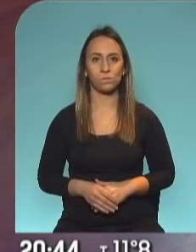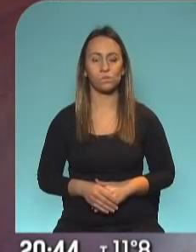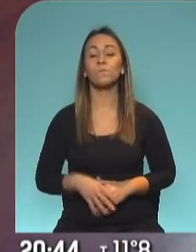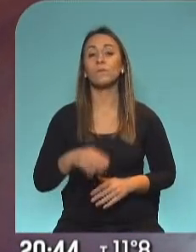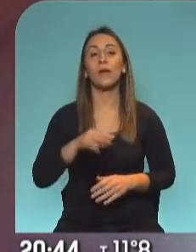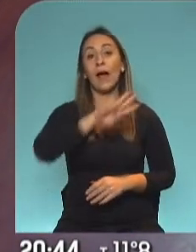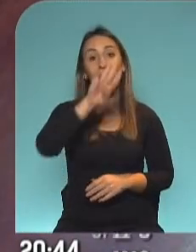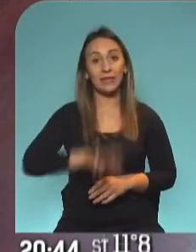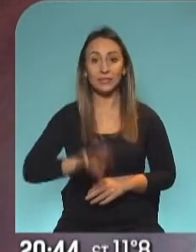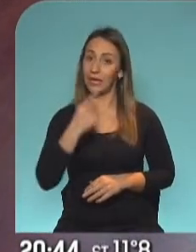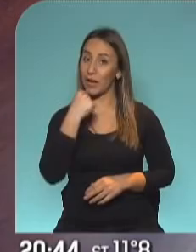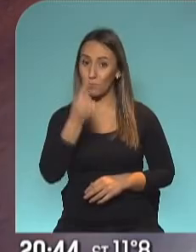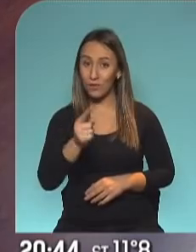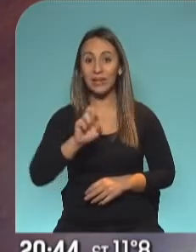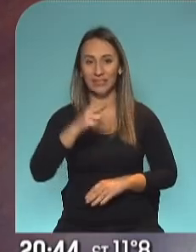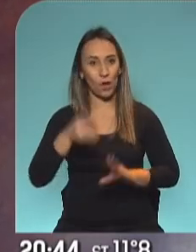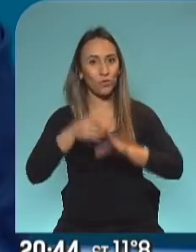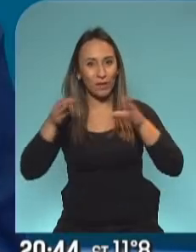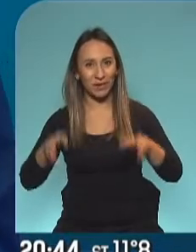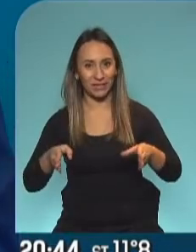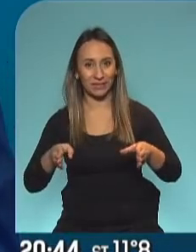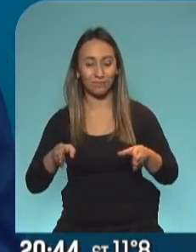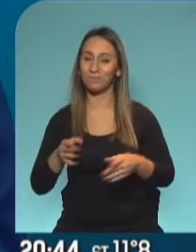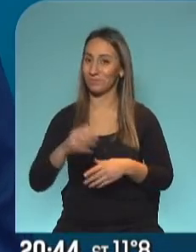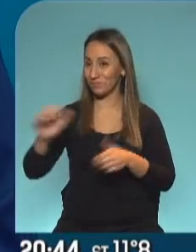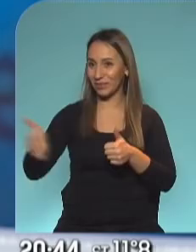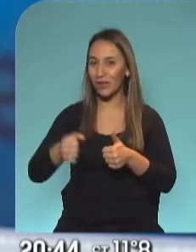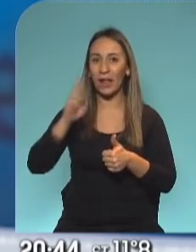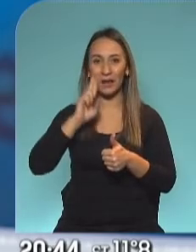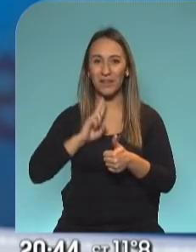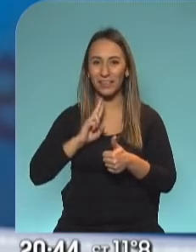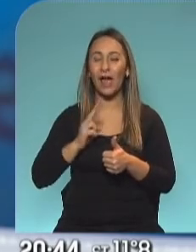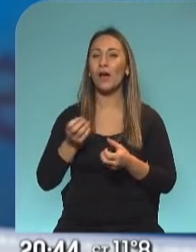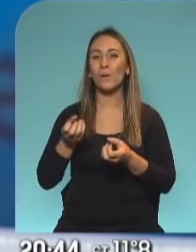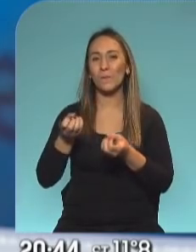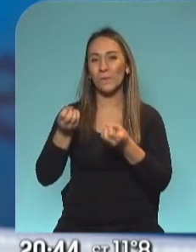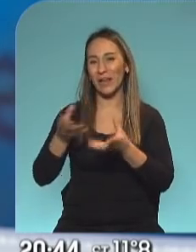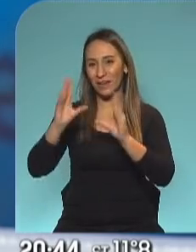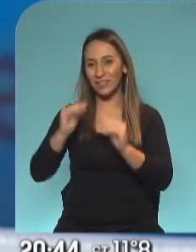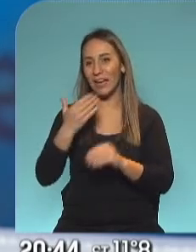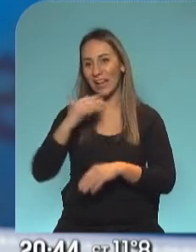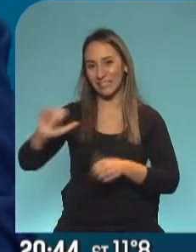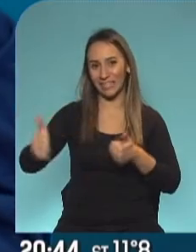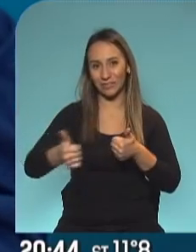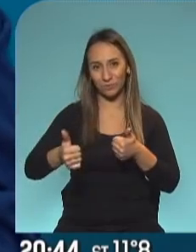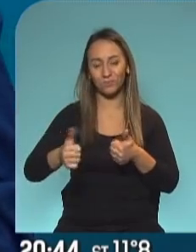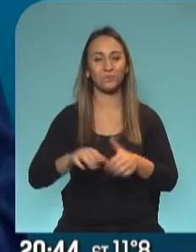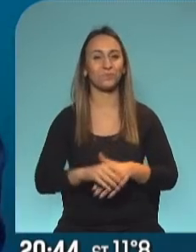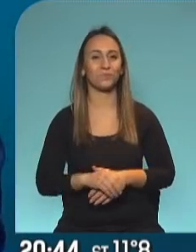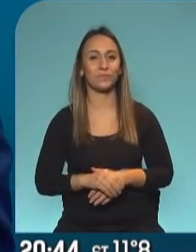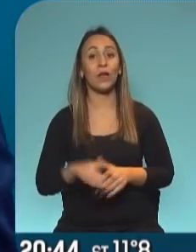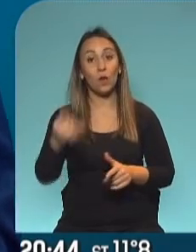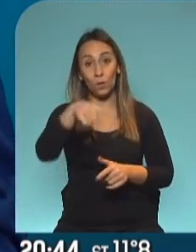ANSES responde, segunda entrega. Lo podemos titular así, María Fernanda Raberta. Buenas noches, gracias por venir. Buenas noches. No, gracias a vos. Ustedes ya saben que la idea